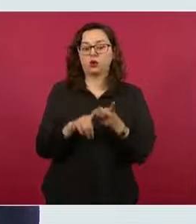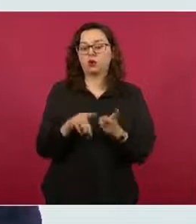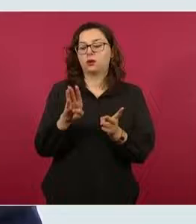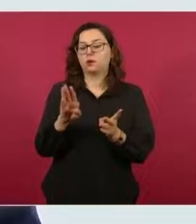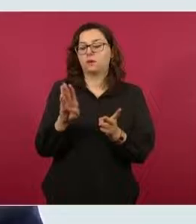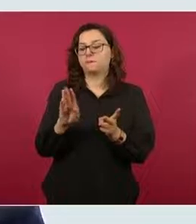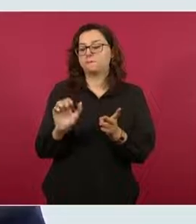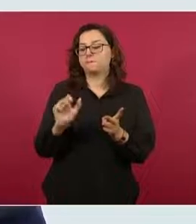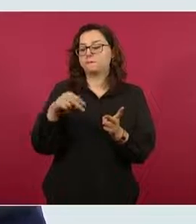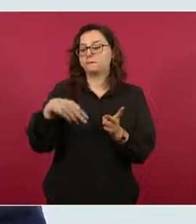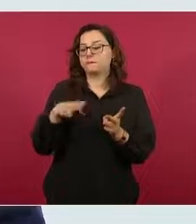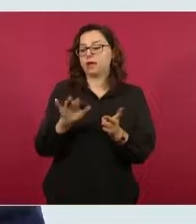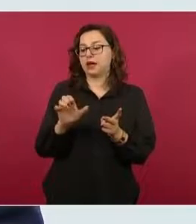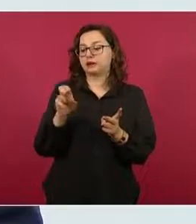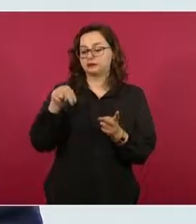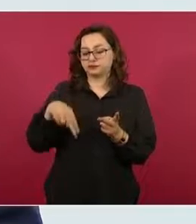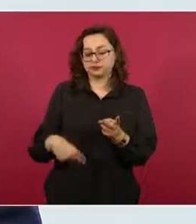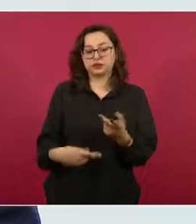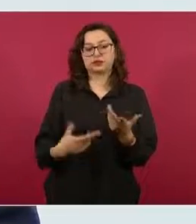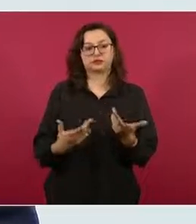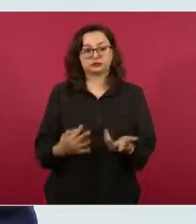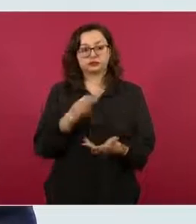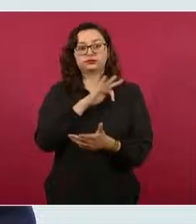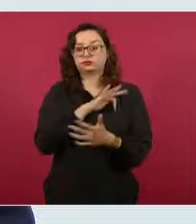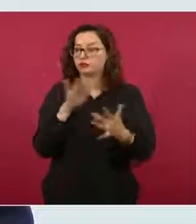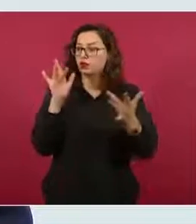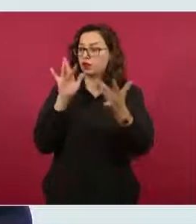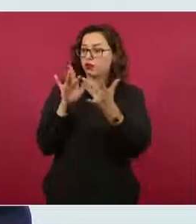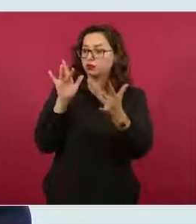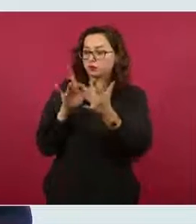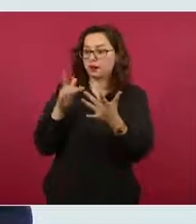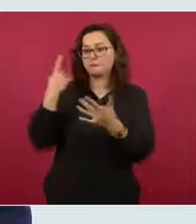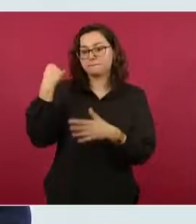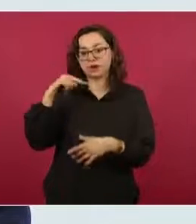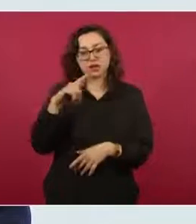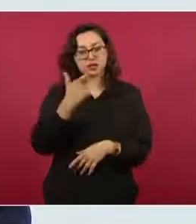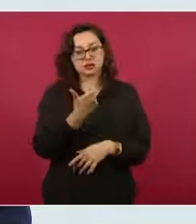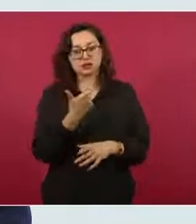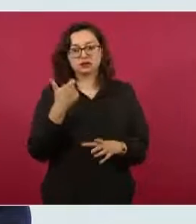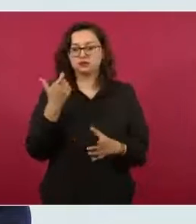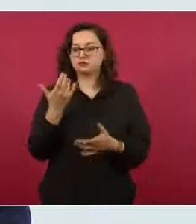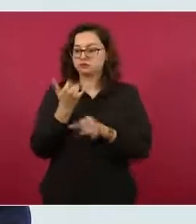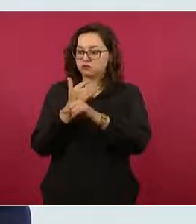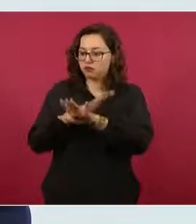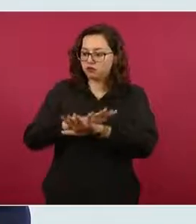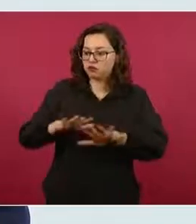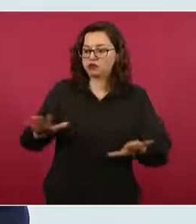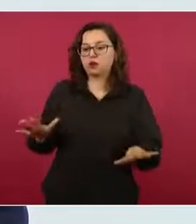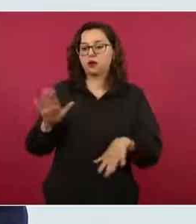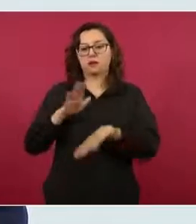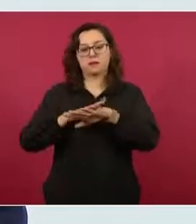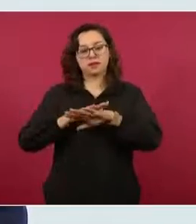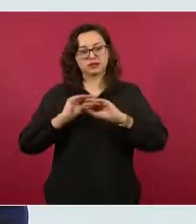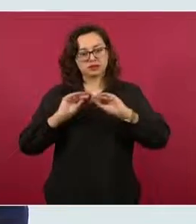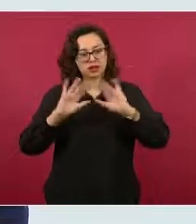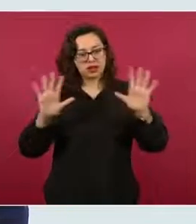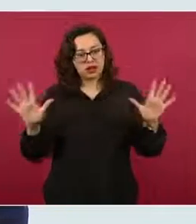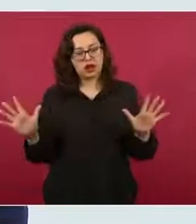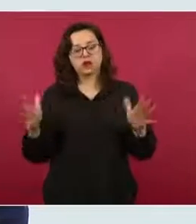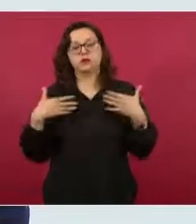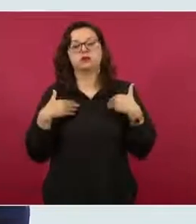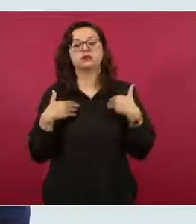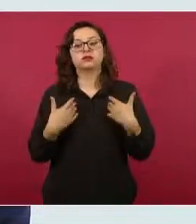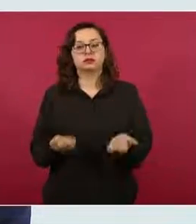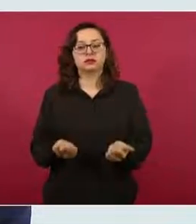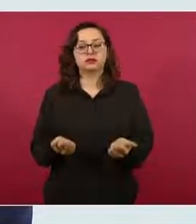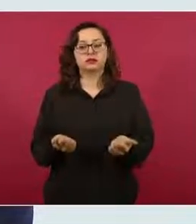al consulado mexicano más cercano de donde vivan para recibir información más detallada y orientación. Si